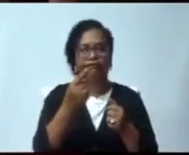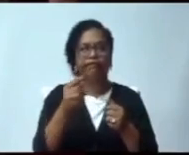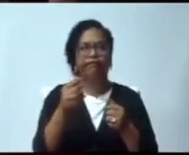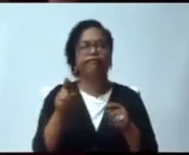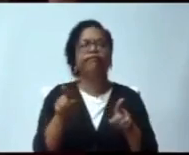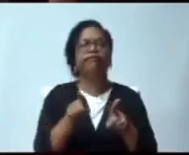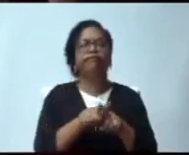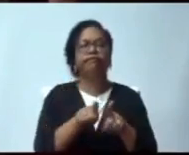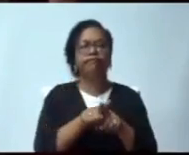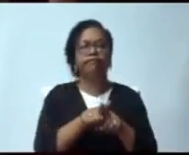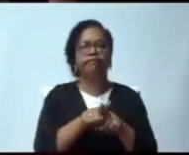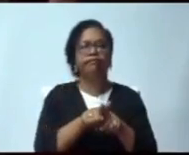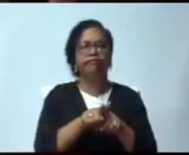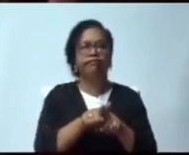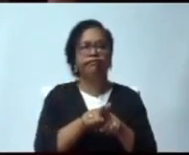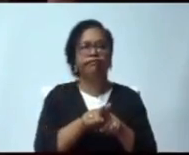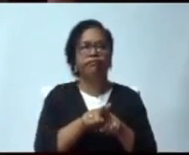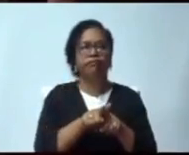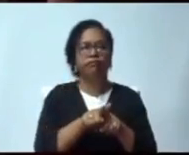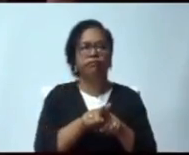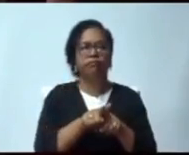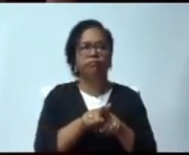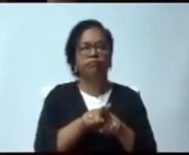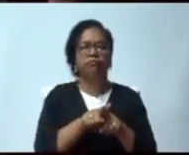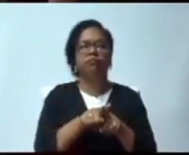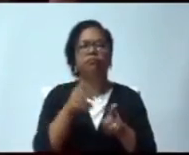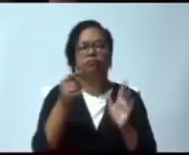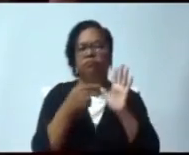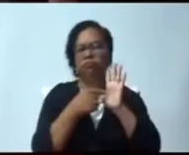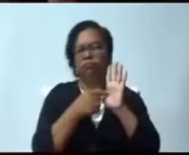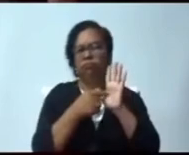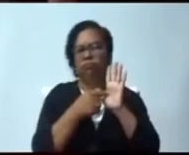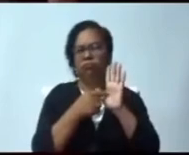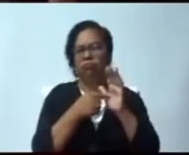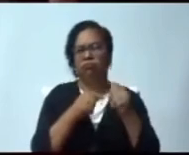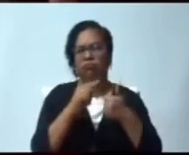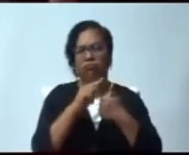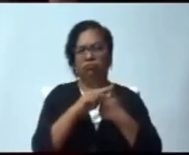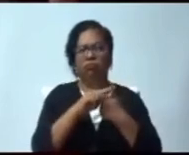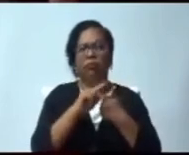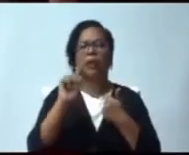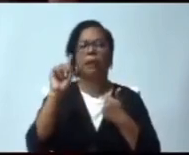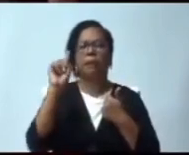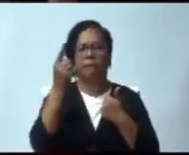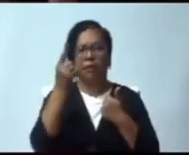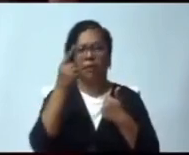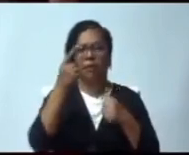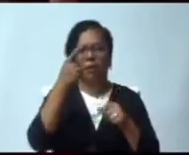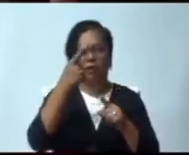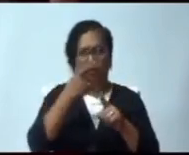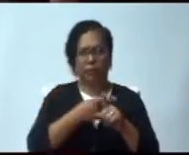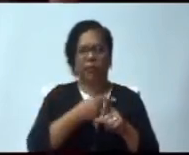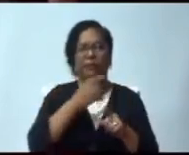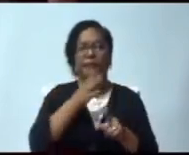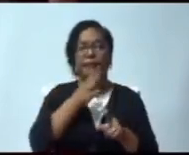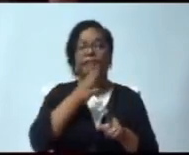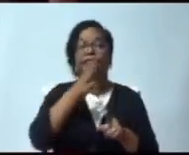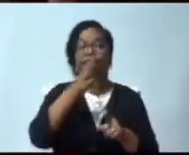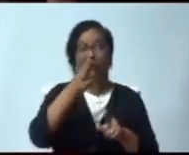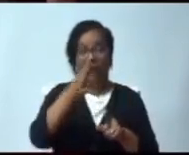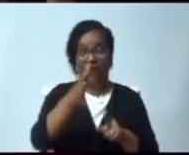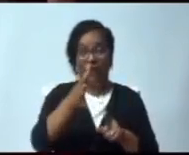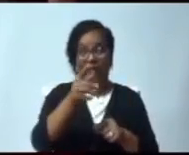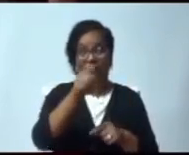fines de que el día primero de mayo, día en que fueron sacrificados los obreros de Chicago